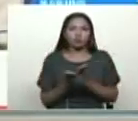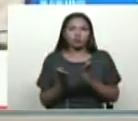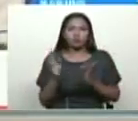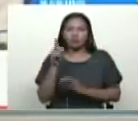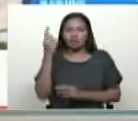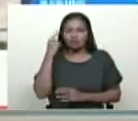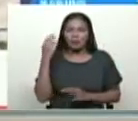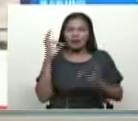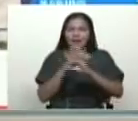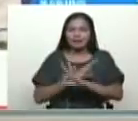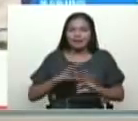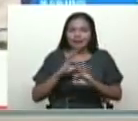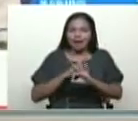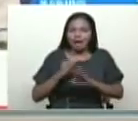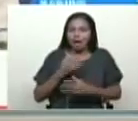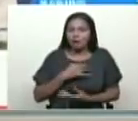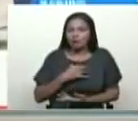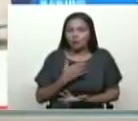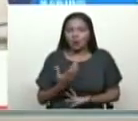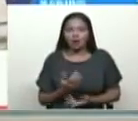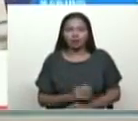nada?